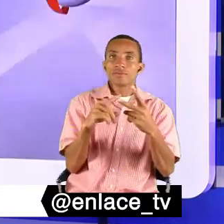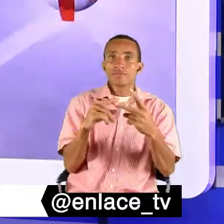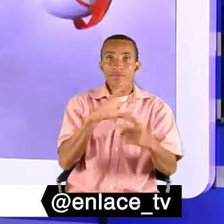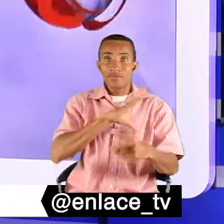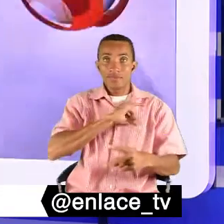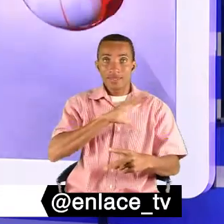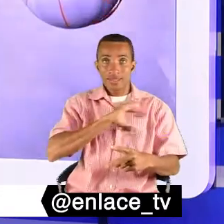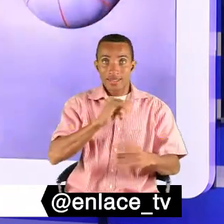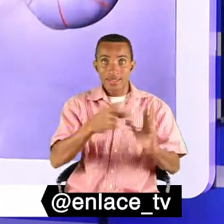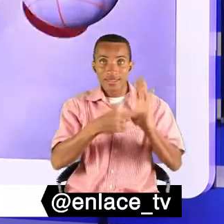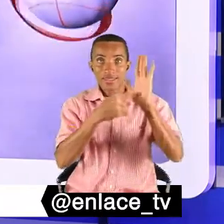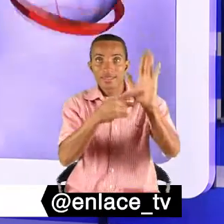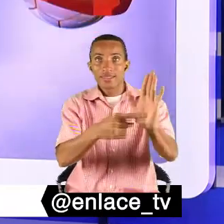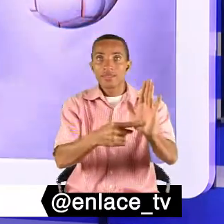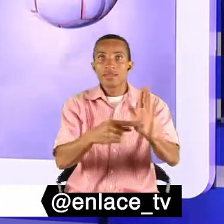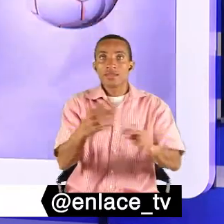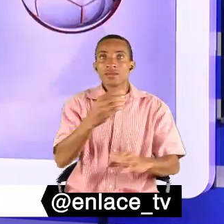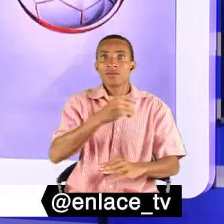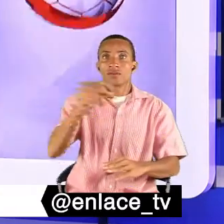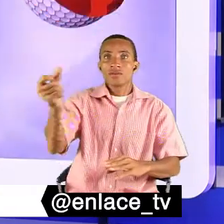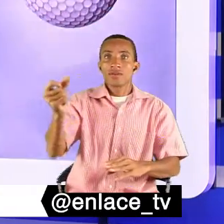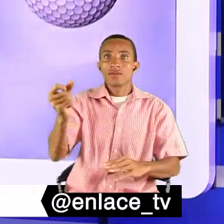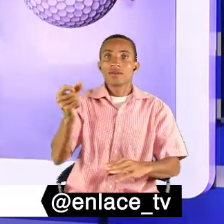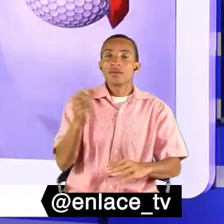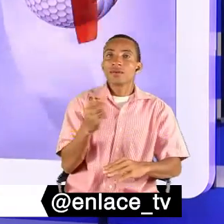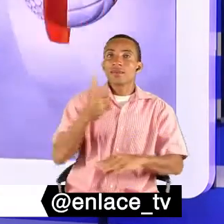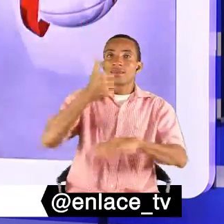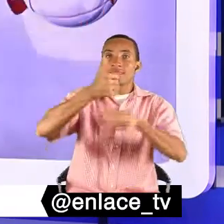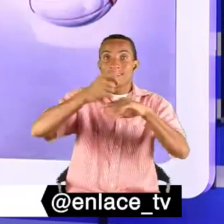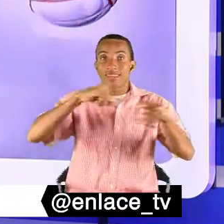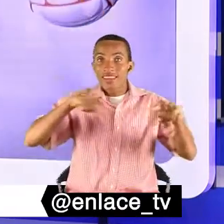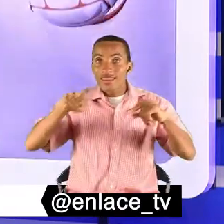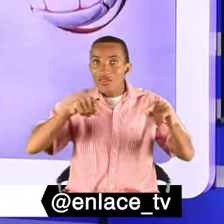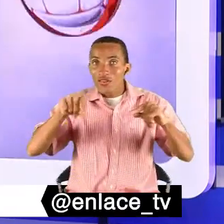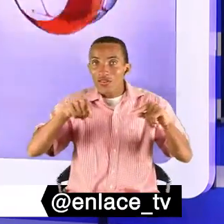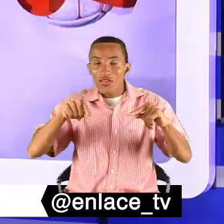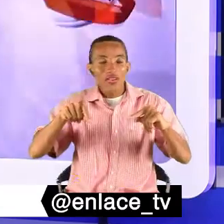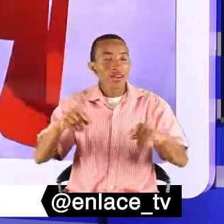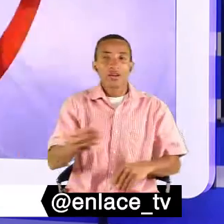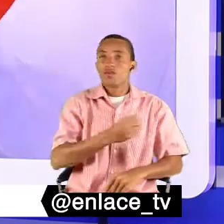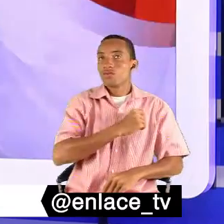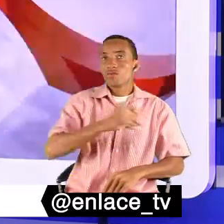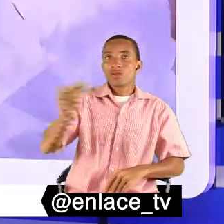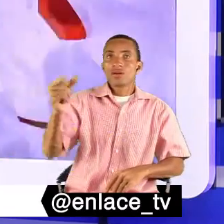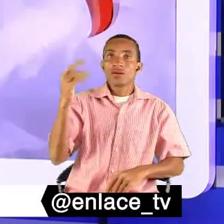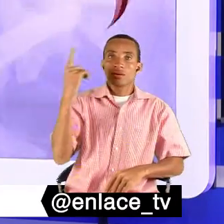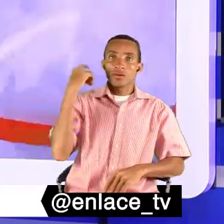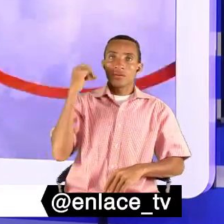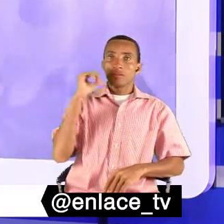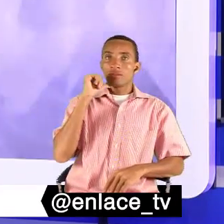través de boletín de prensa la salida de Fernando El Pecoso Castro. Se dice que mañana firmaría el excapitán de la Selección